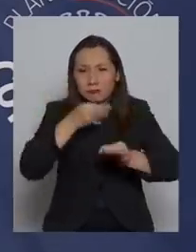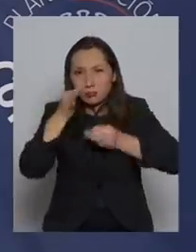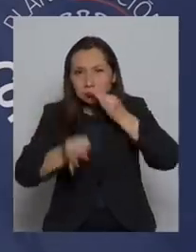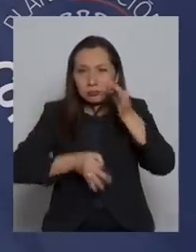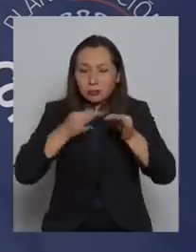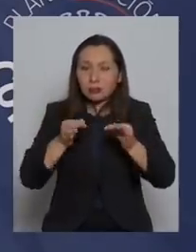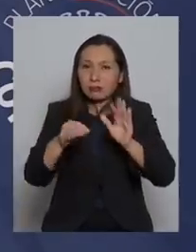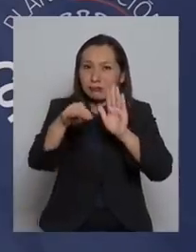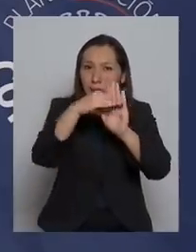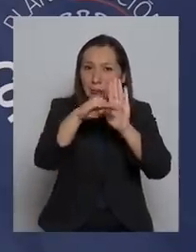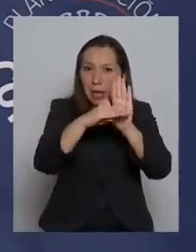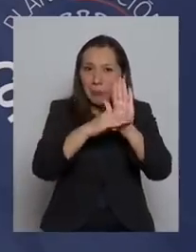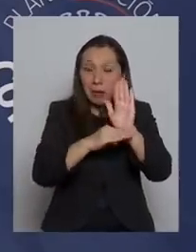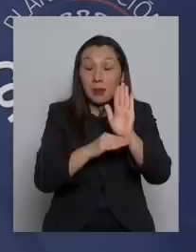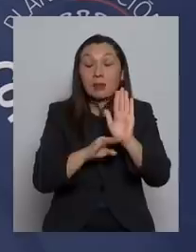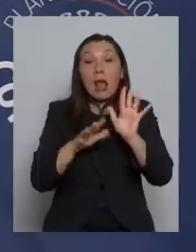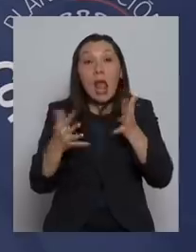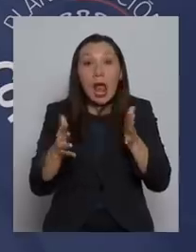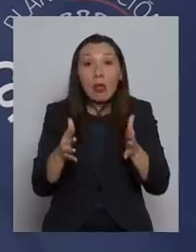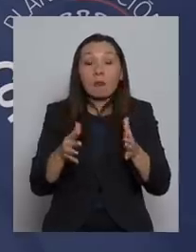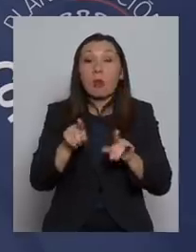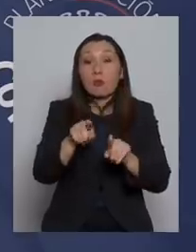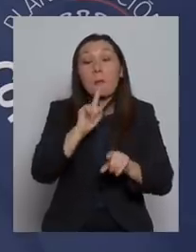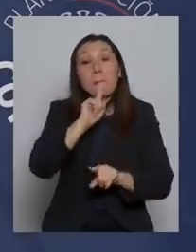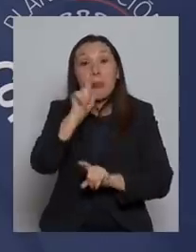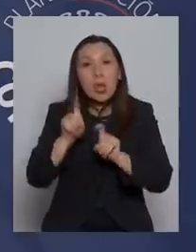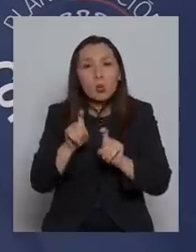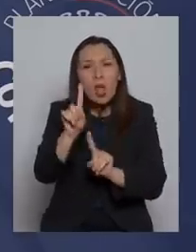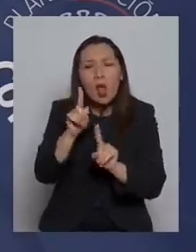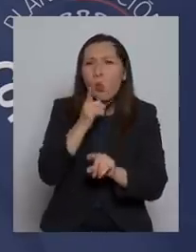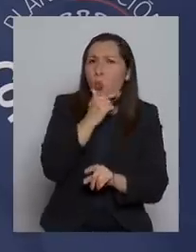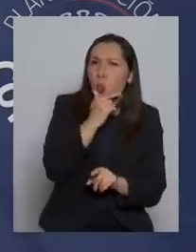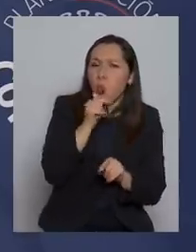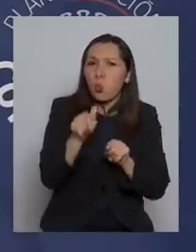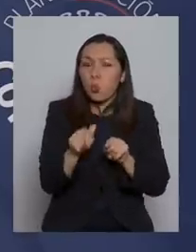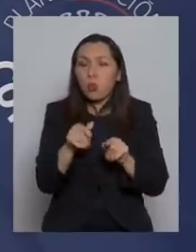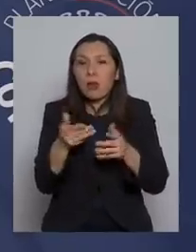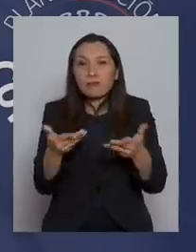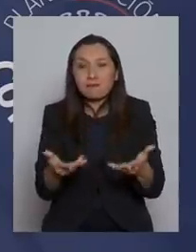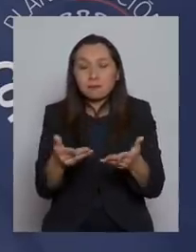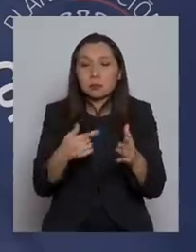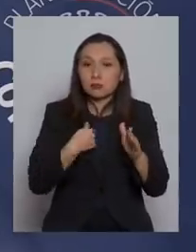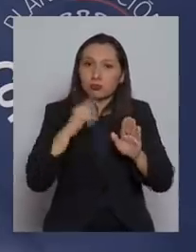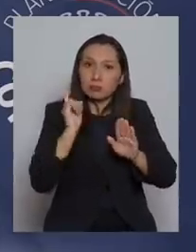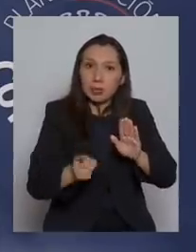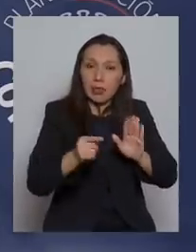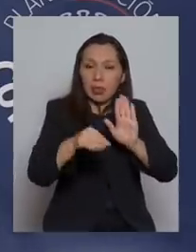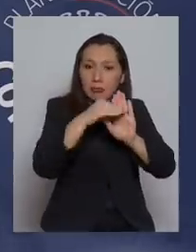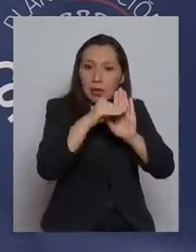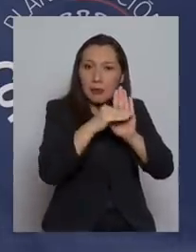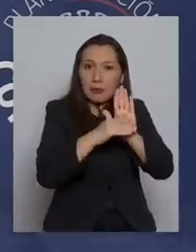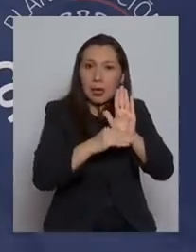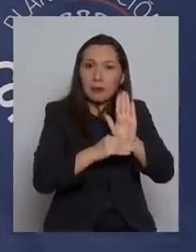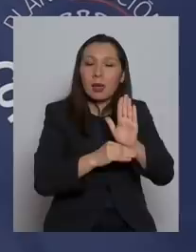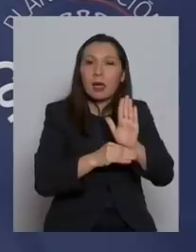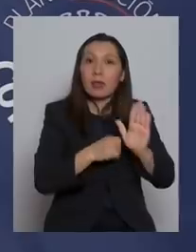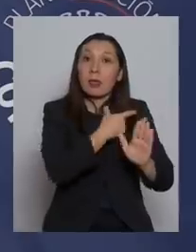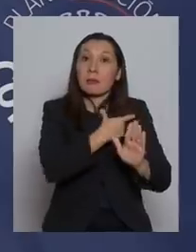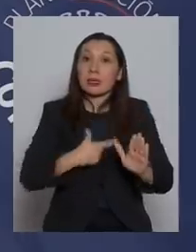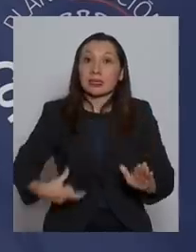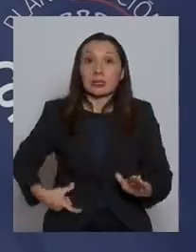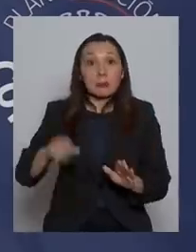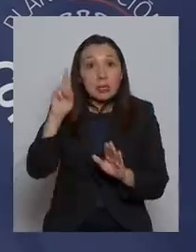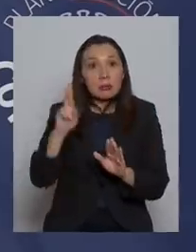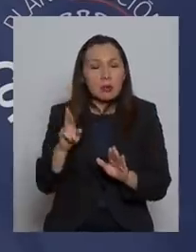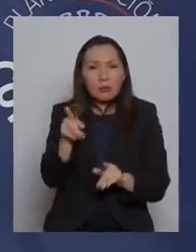posible, y tal vez en el espacio de las preguntas, si alguna de estas indicaciones, instrucciones de su excelencia